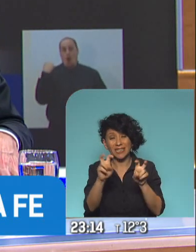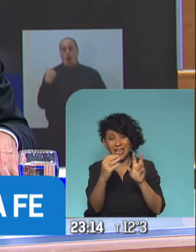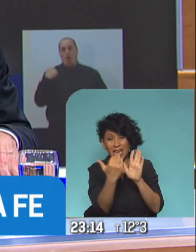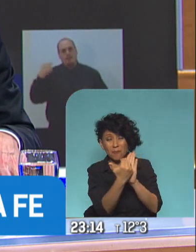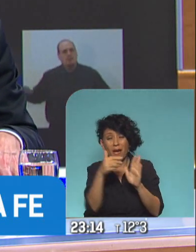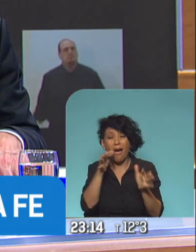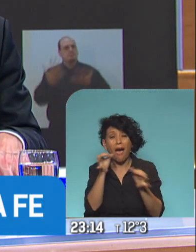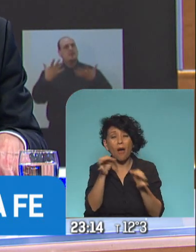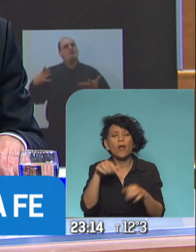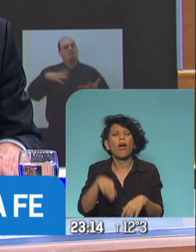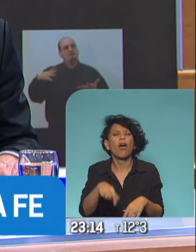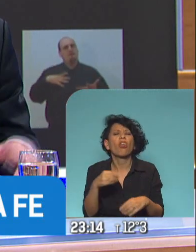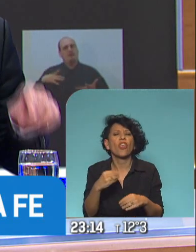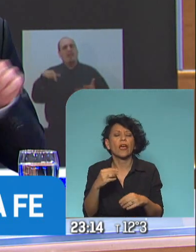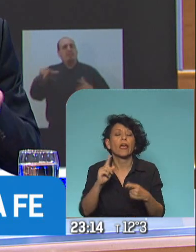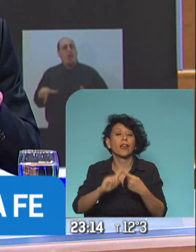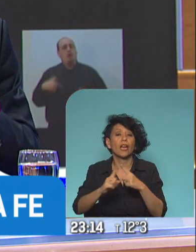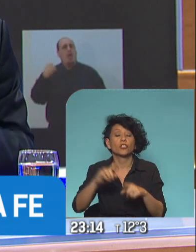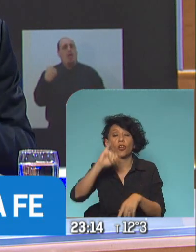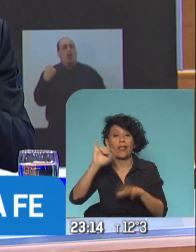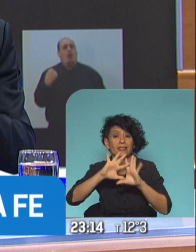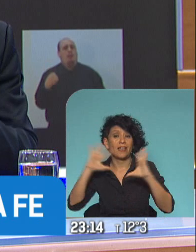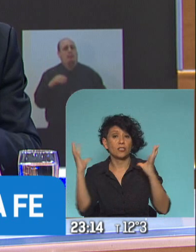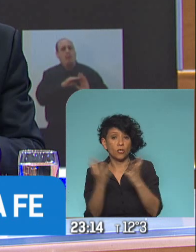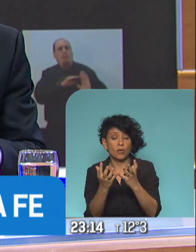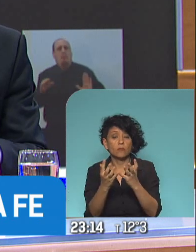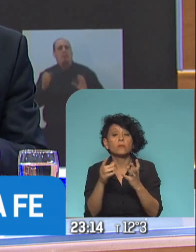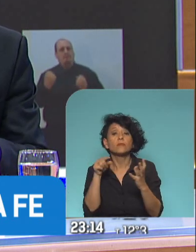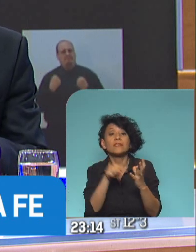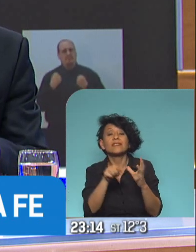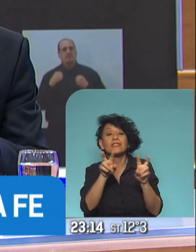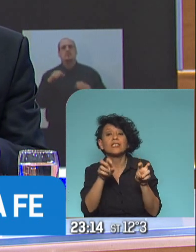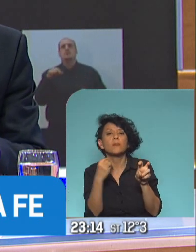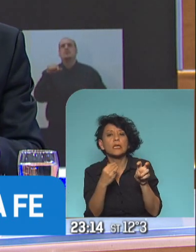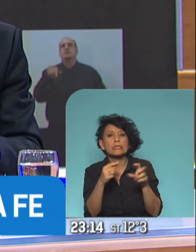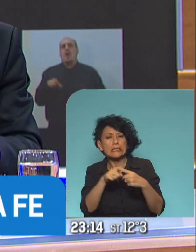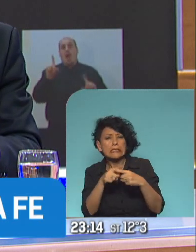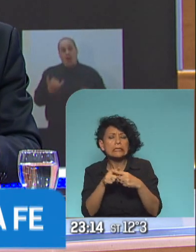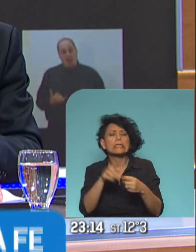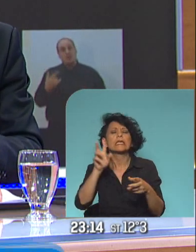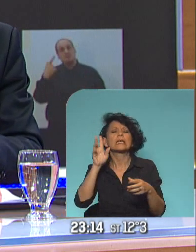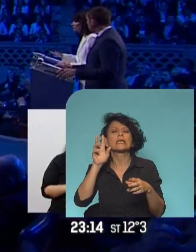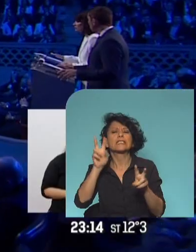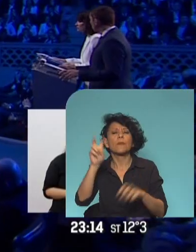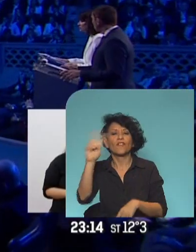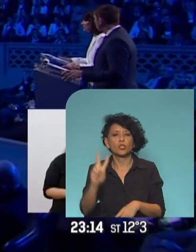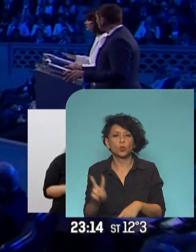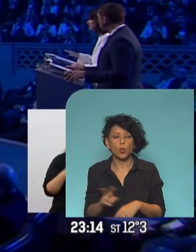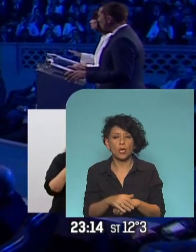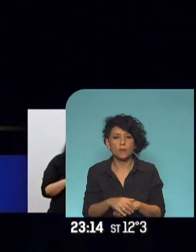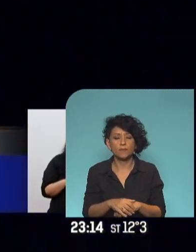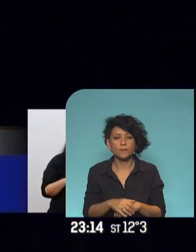noche fueron las relaciones internacionales y dentro de ese tema hubo polémica por la situación en Venezuela.